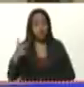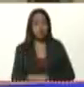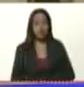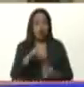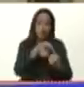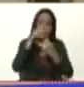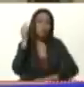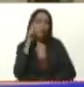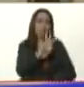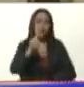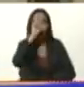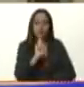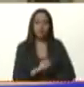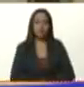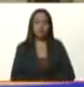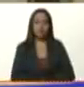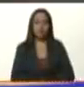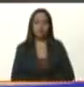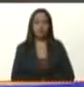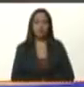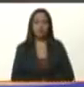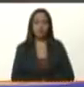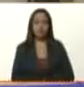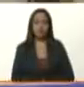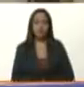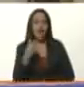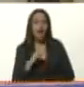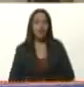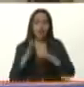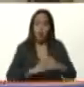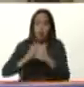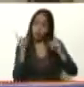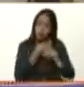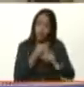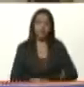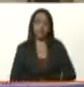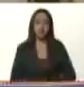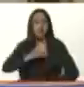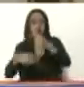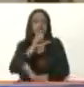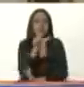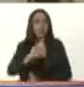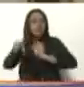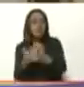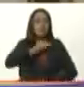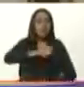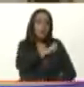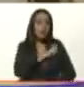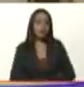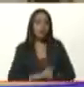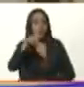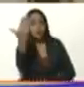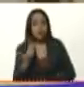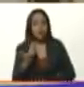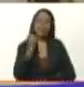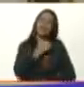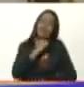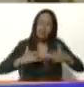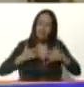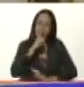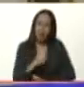Son insuficientes. Cada quien, el movimiento popular, las organizaciones de base, los colectivos, los consejos